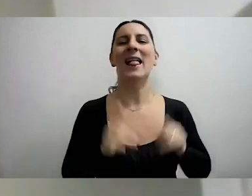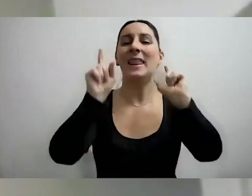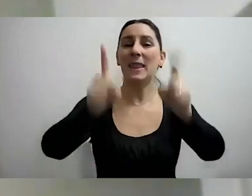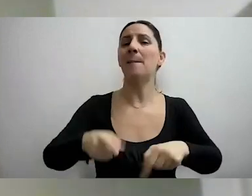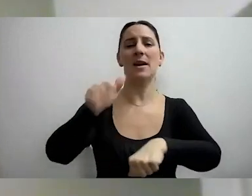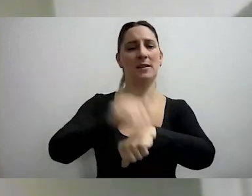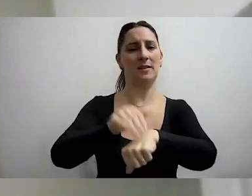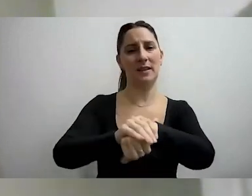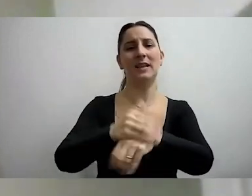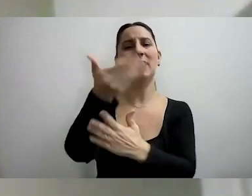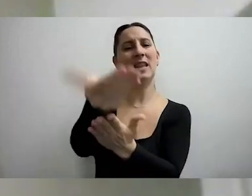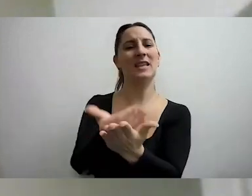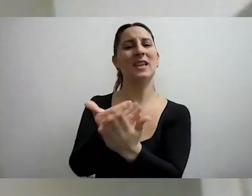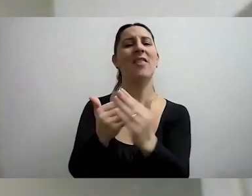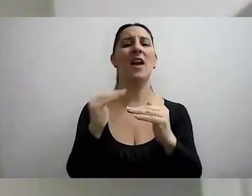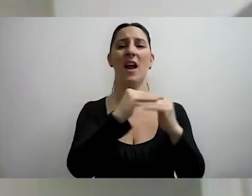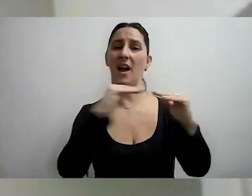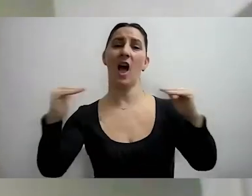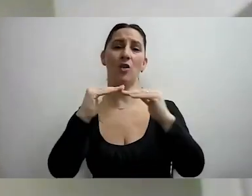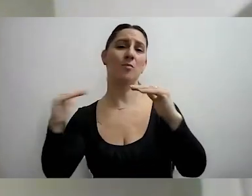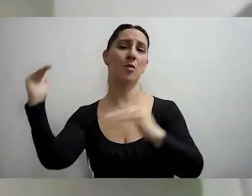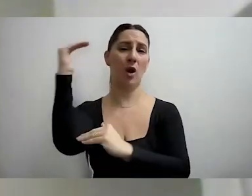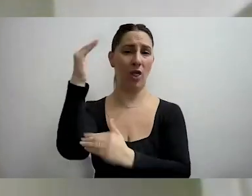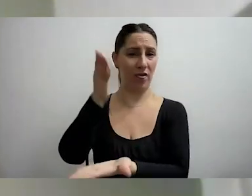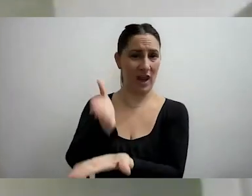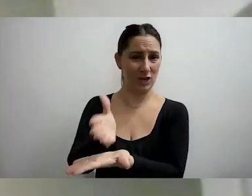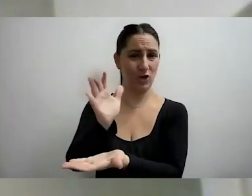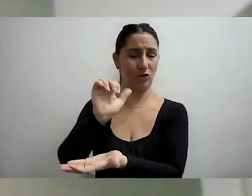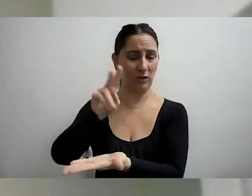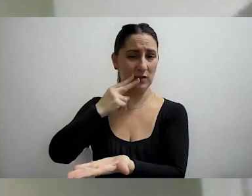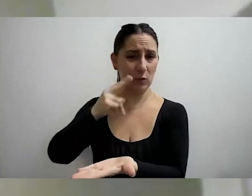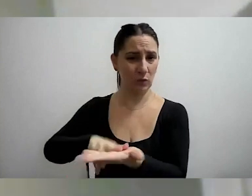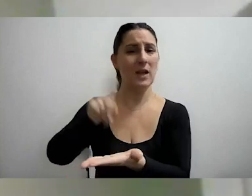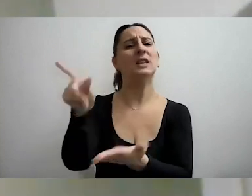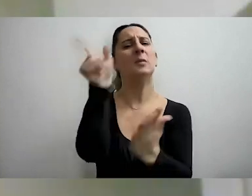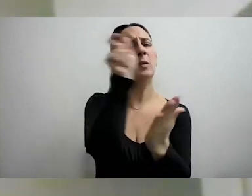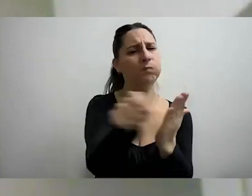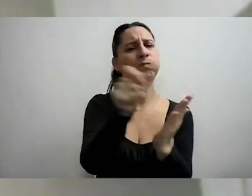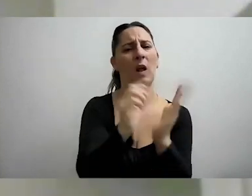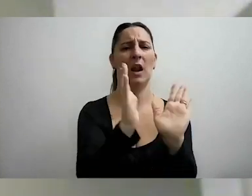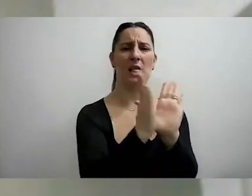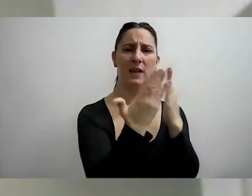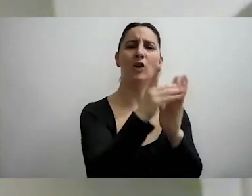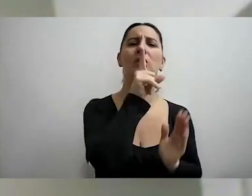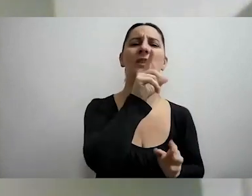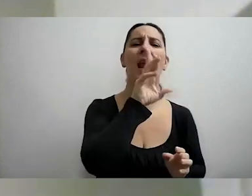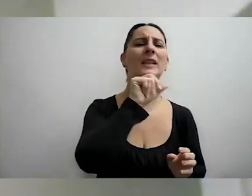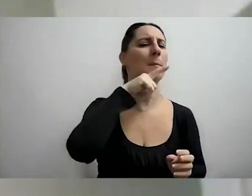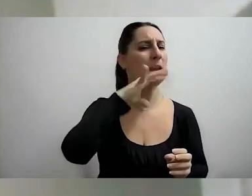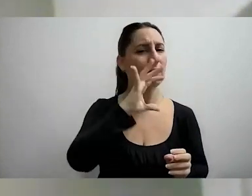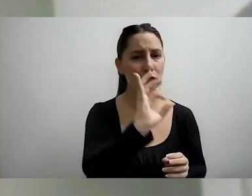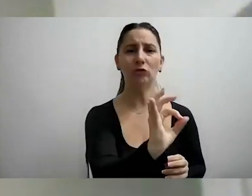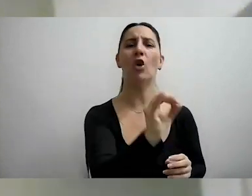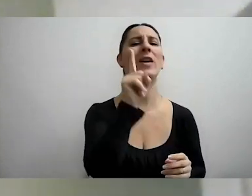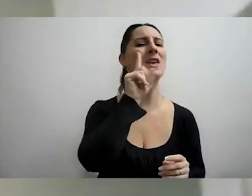de tesis de grado y posgrado de Derecho Tributario, y también es autora del libro Tratamiento de las exenciones en el